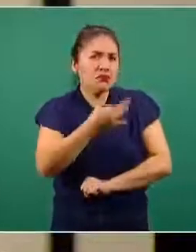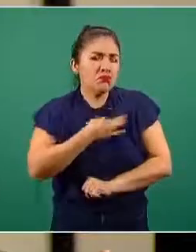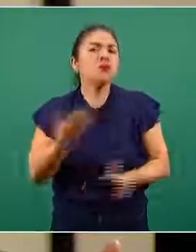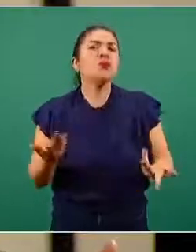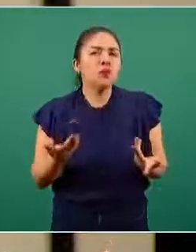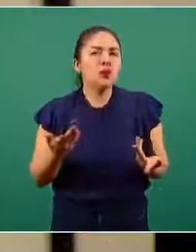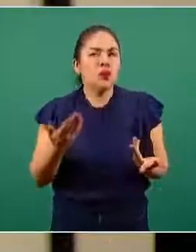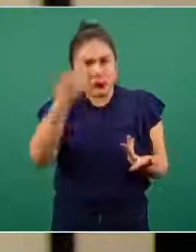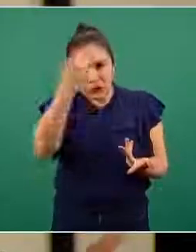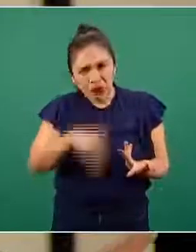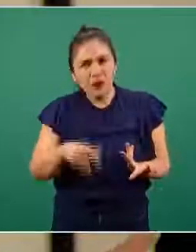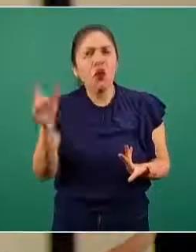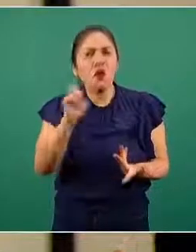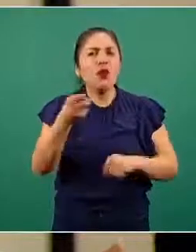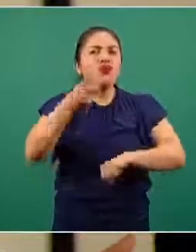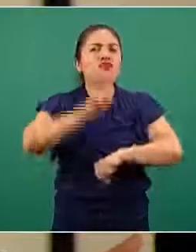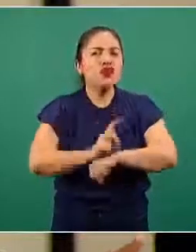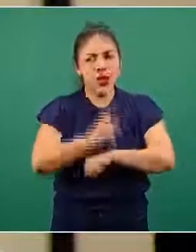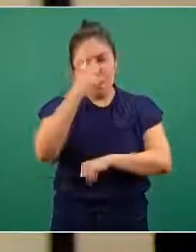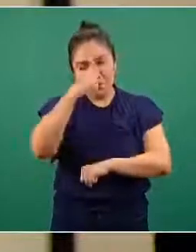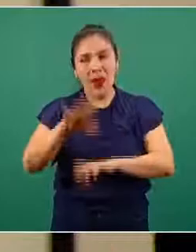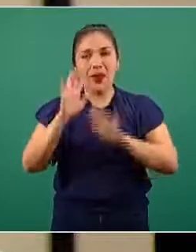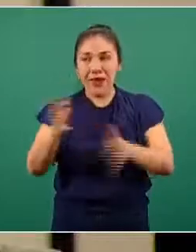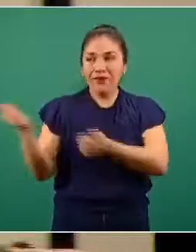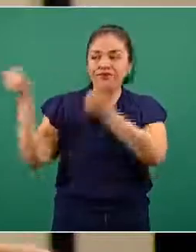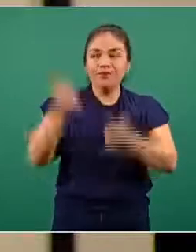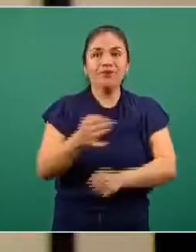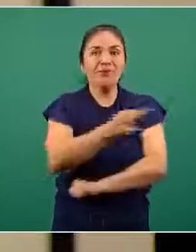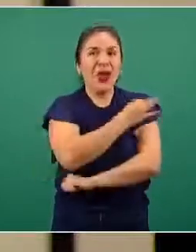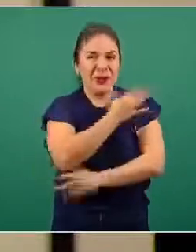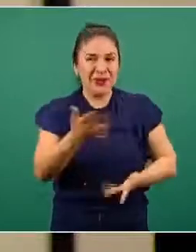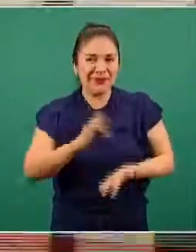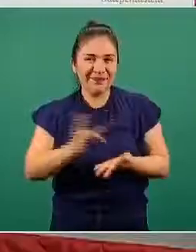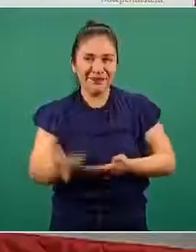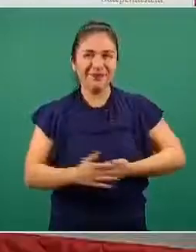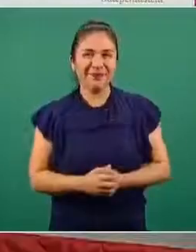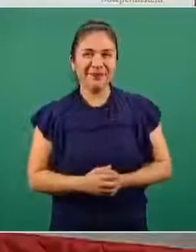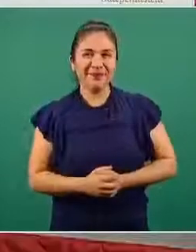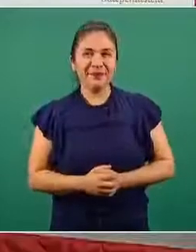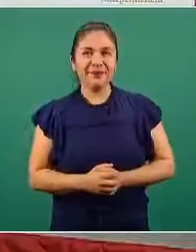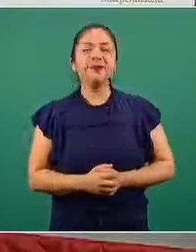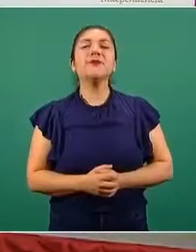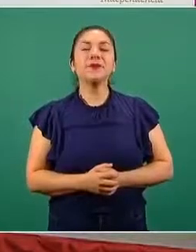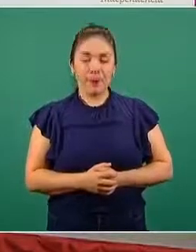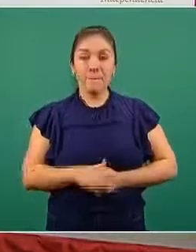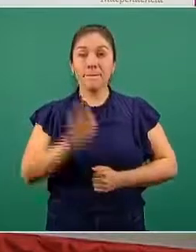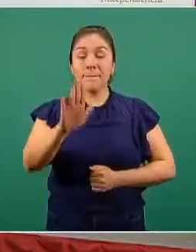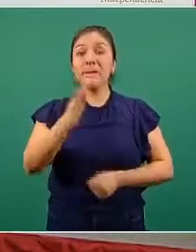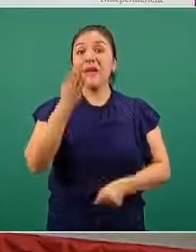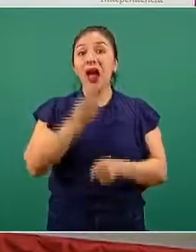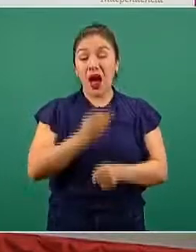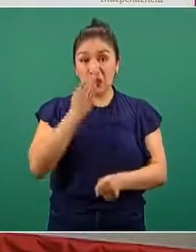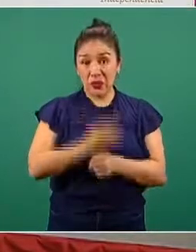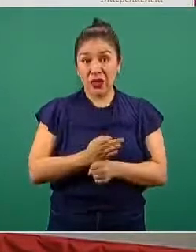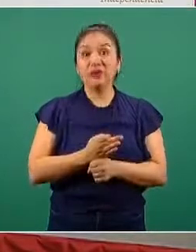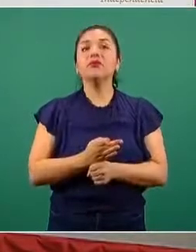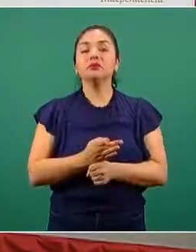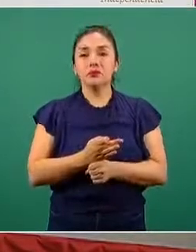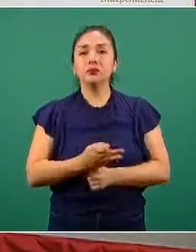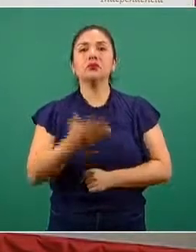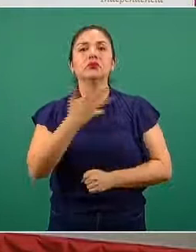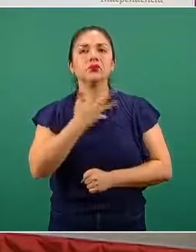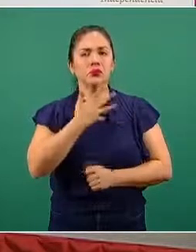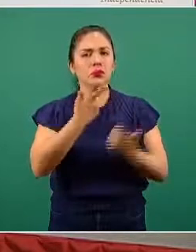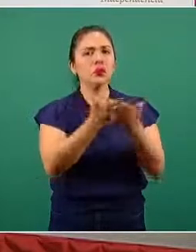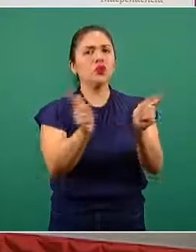decir qué día podrían llegar estas vacunas. Gracias. Ok, actualmente se encuentran